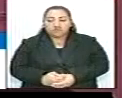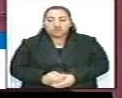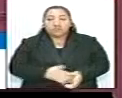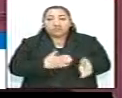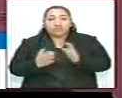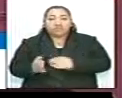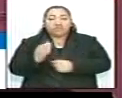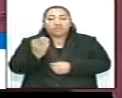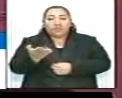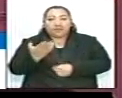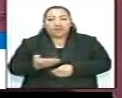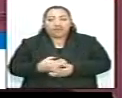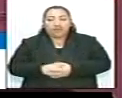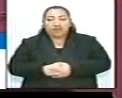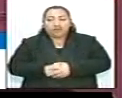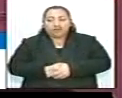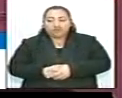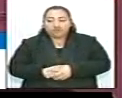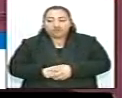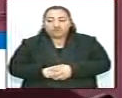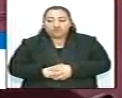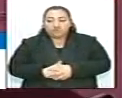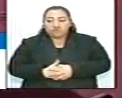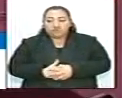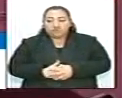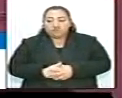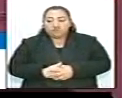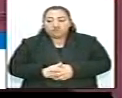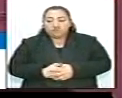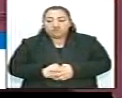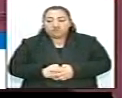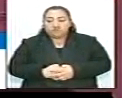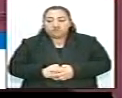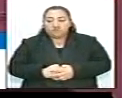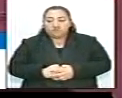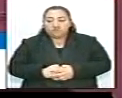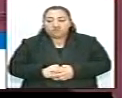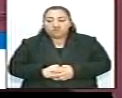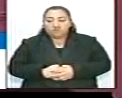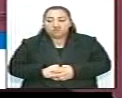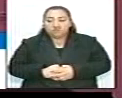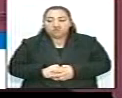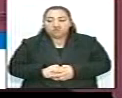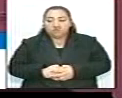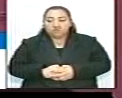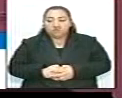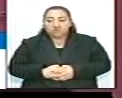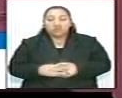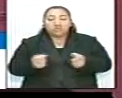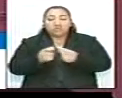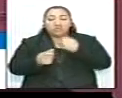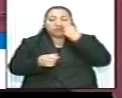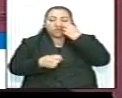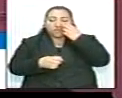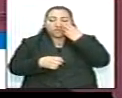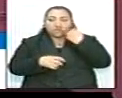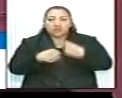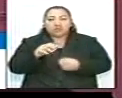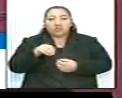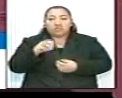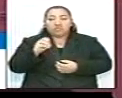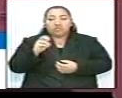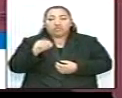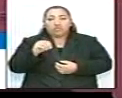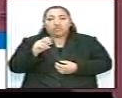Pasamos a pedidos de manera informativa. Si hay algún pedido de algún congresista, presidente. Le damos la palabra al congresista William